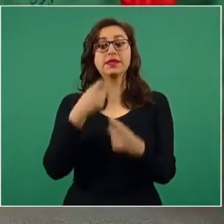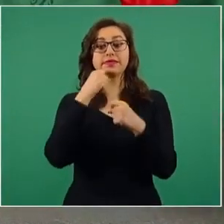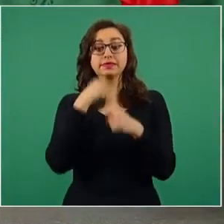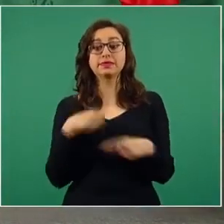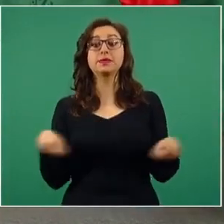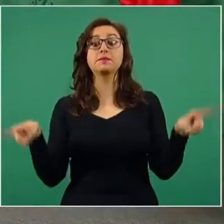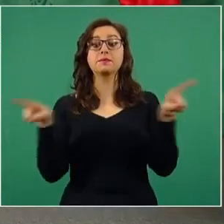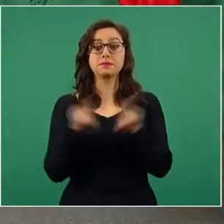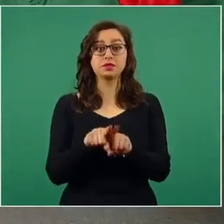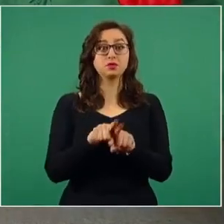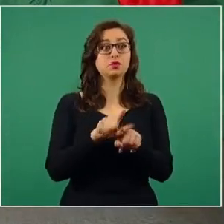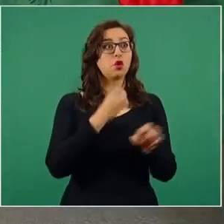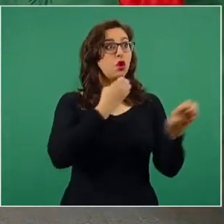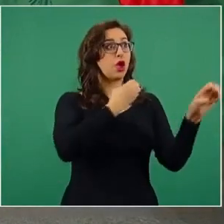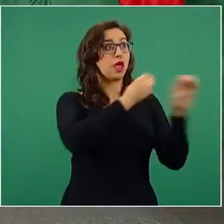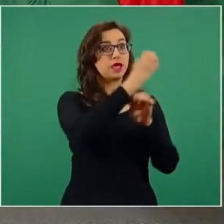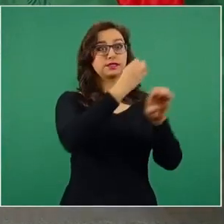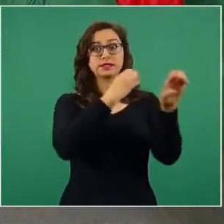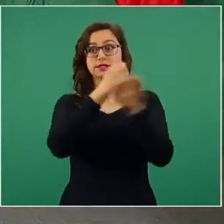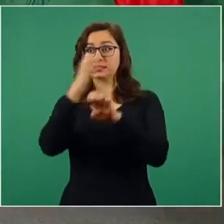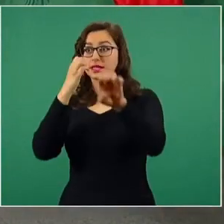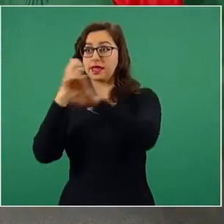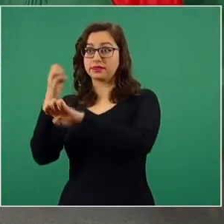en los estados.